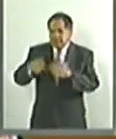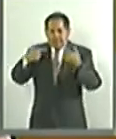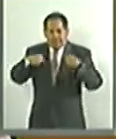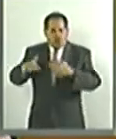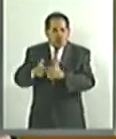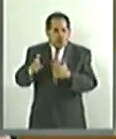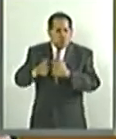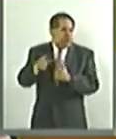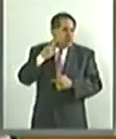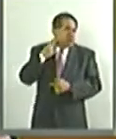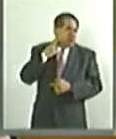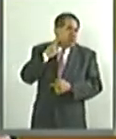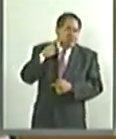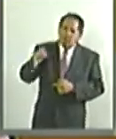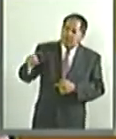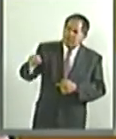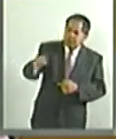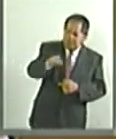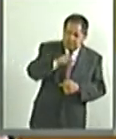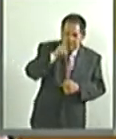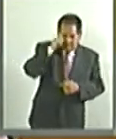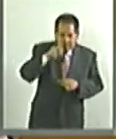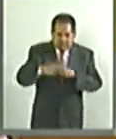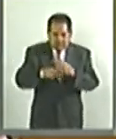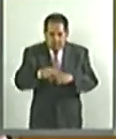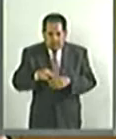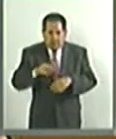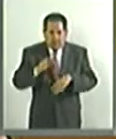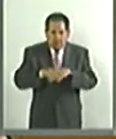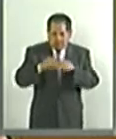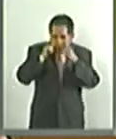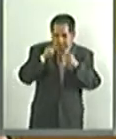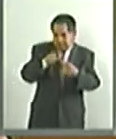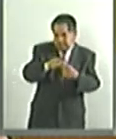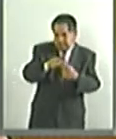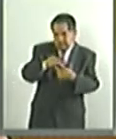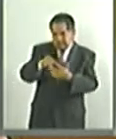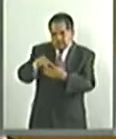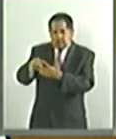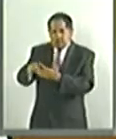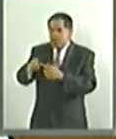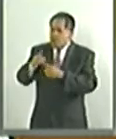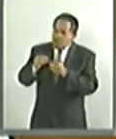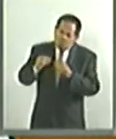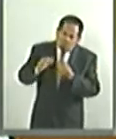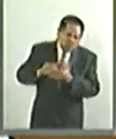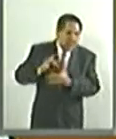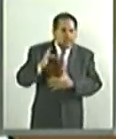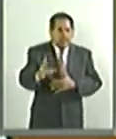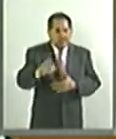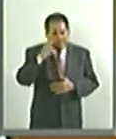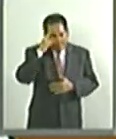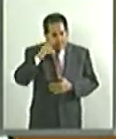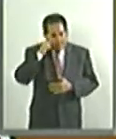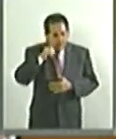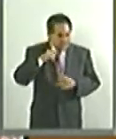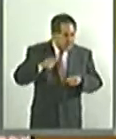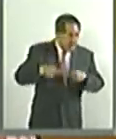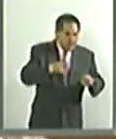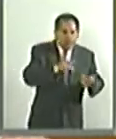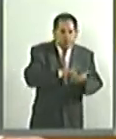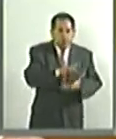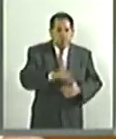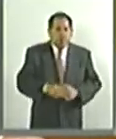distintos grupos parlamentarios que comenzaron con Macedonio Tamés en este sentido. Muchas gracias, porque sí es muy